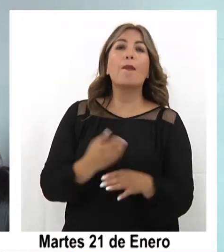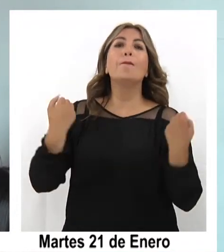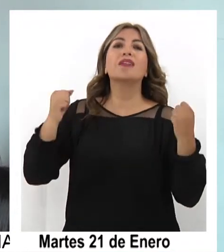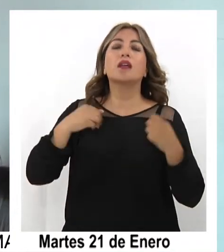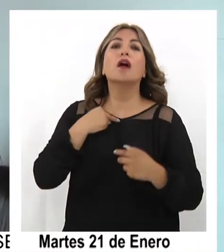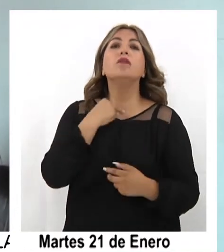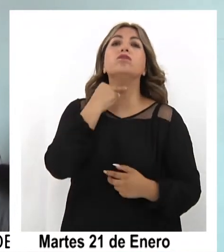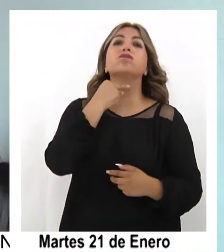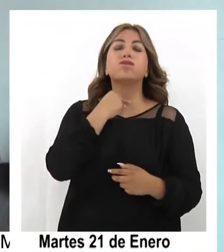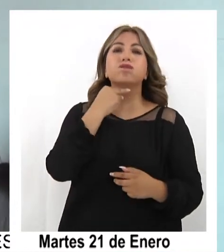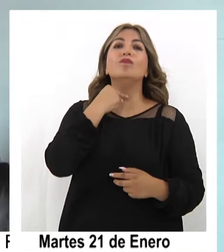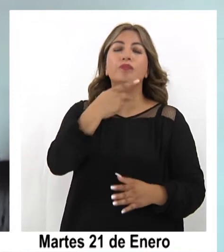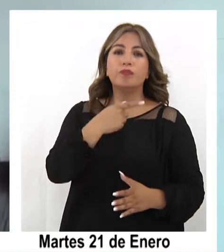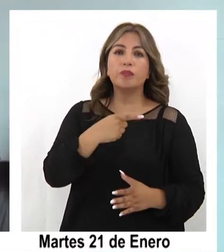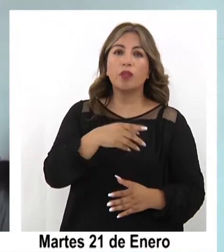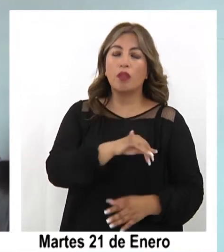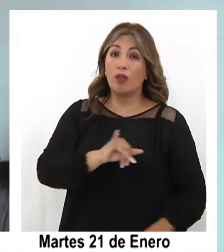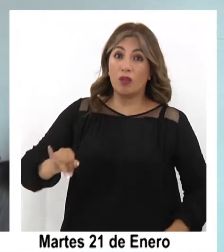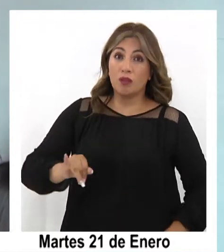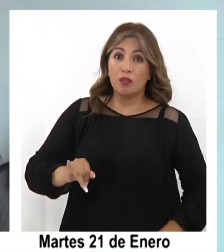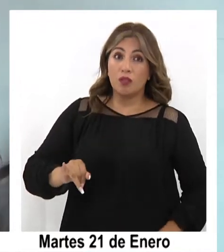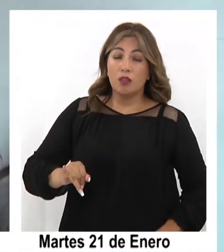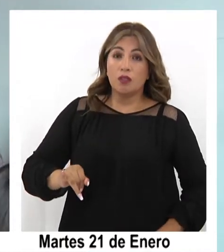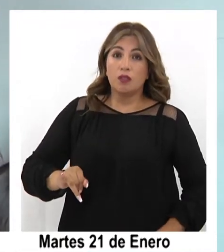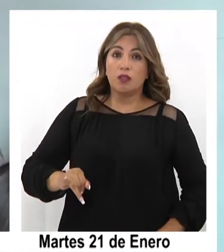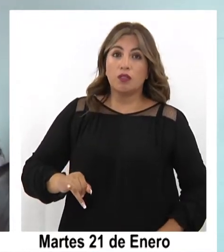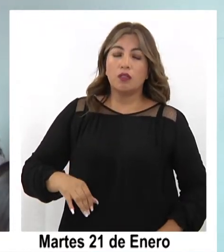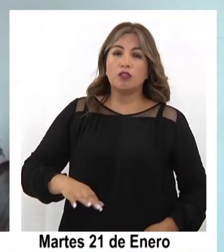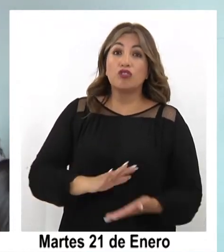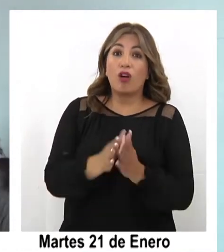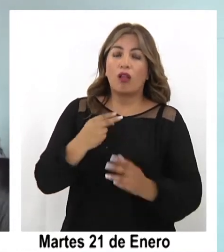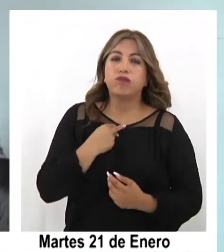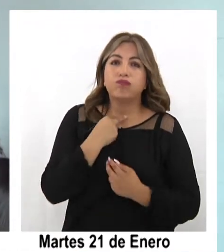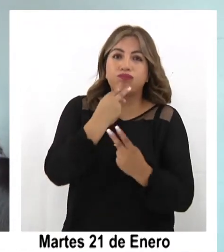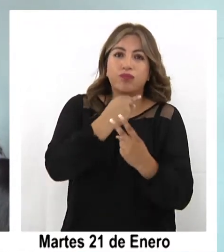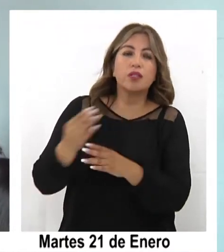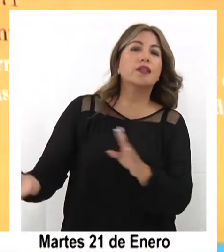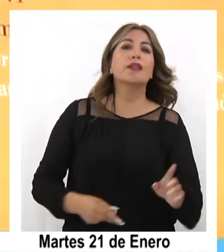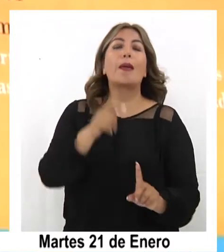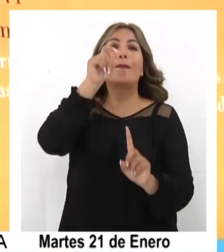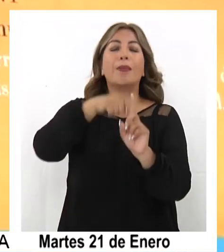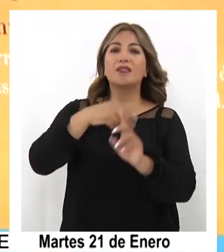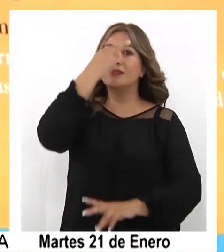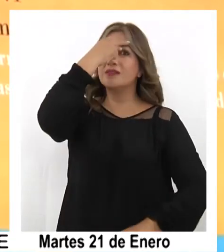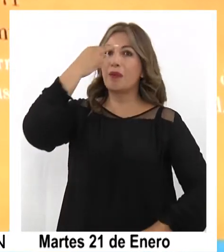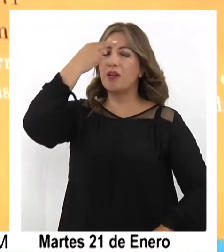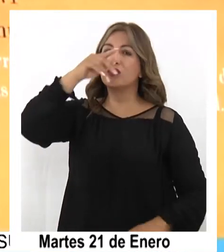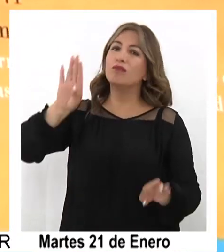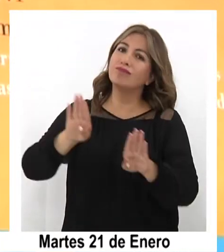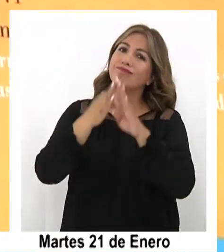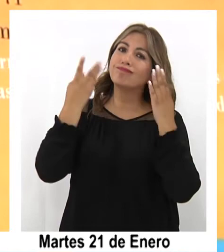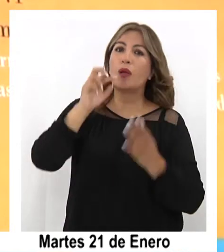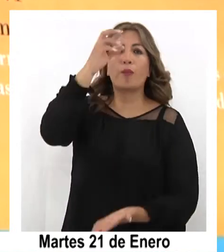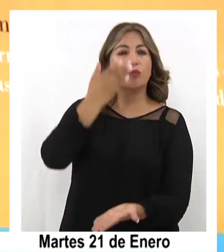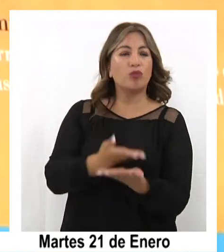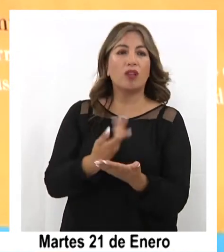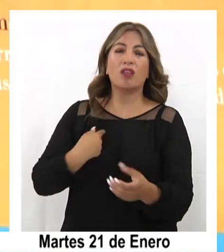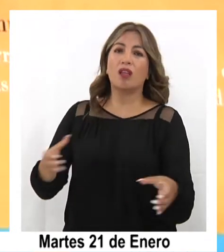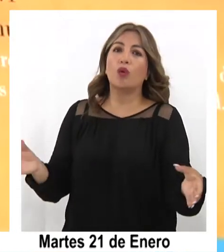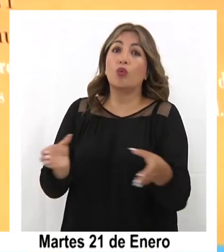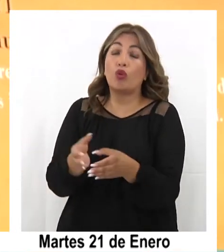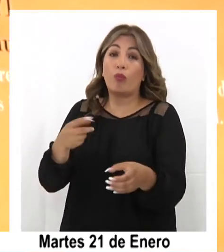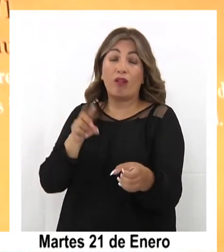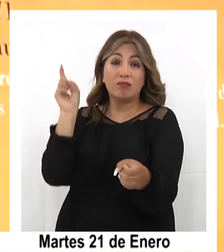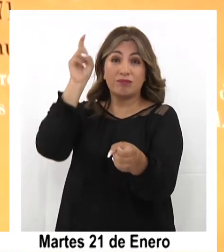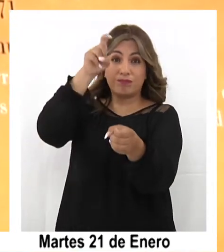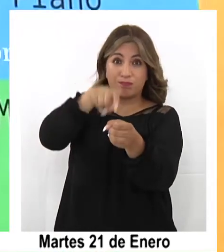que hay que vocalizar antes de cantar y prepararse, porque si no, uno no saca toda la voz que tiene. En marzo se abren las postulaciones